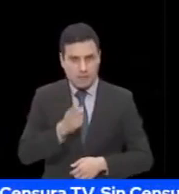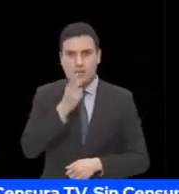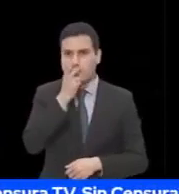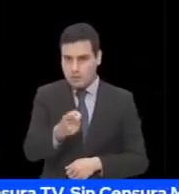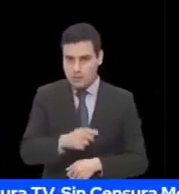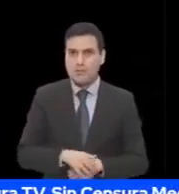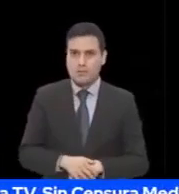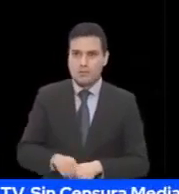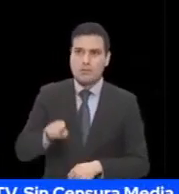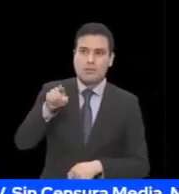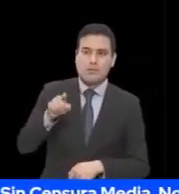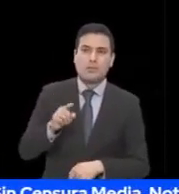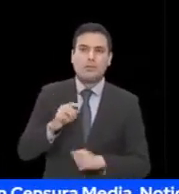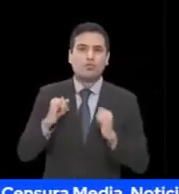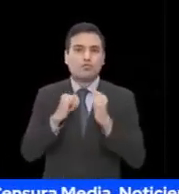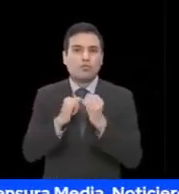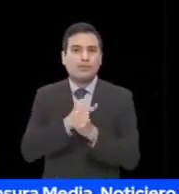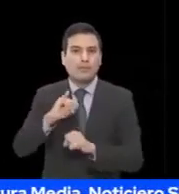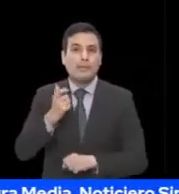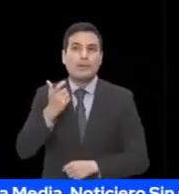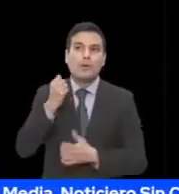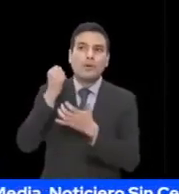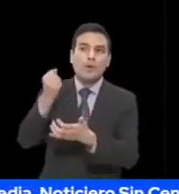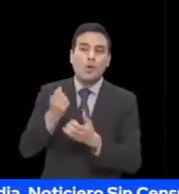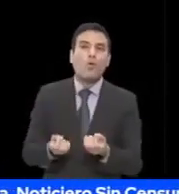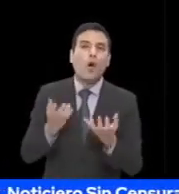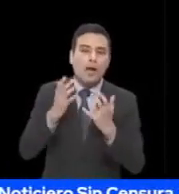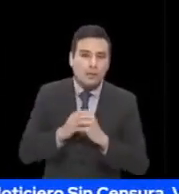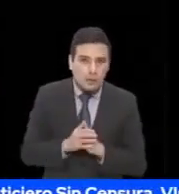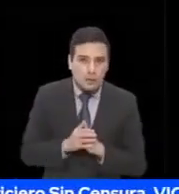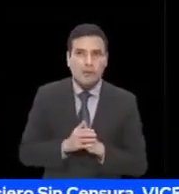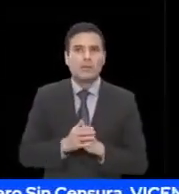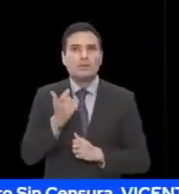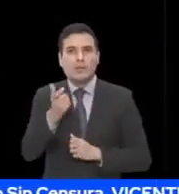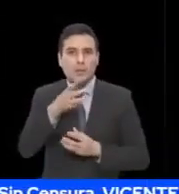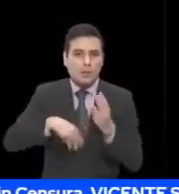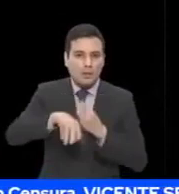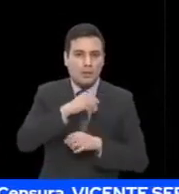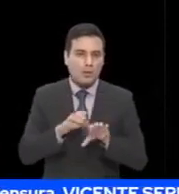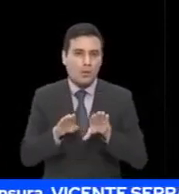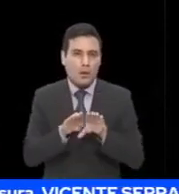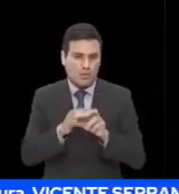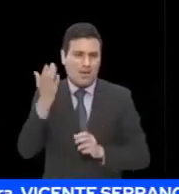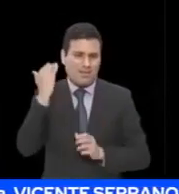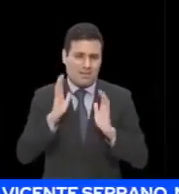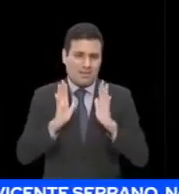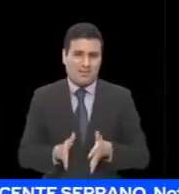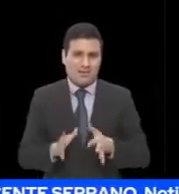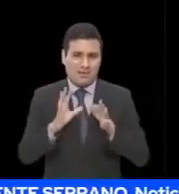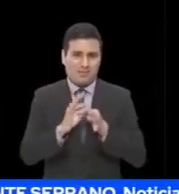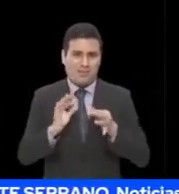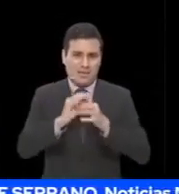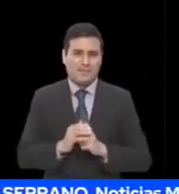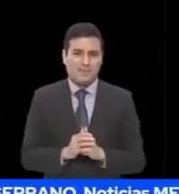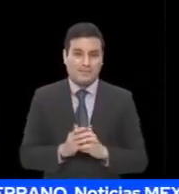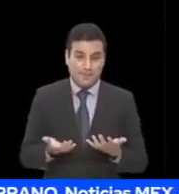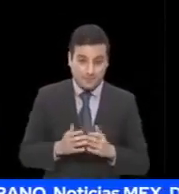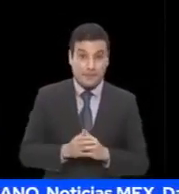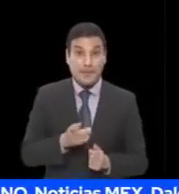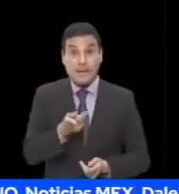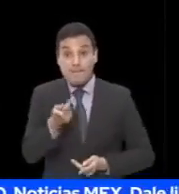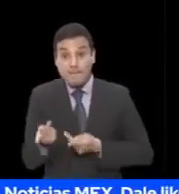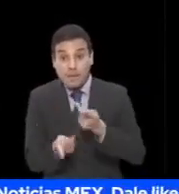de administrarse y con qué recursos deben de contar. Entonces, este recurso de revocación, que es nuevo, que no existía, que por primera vez se